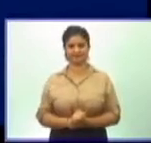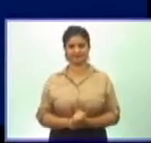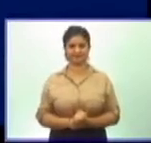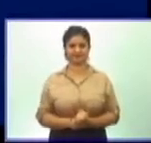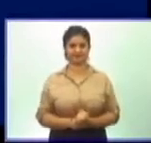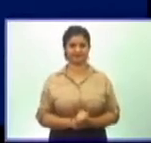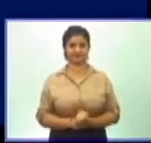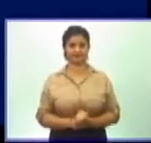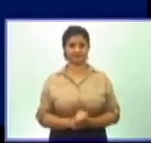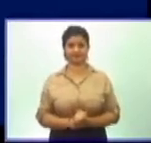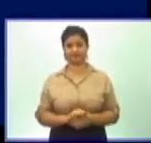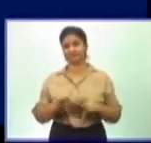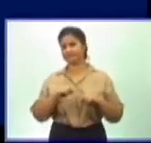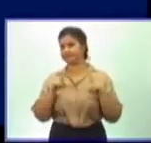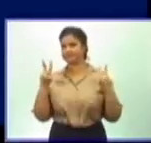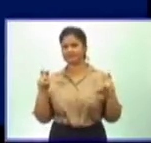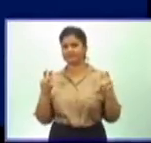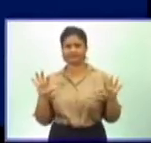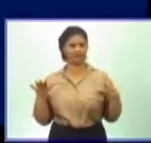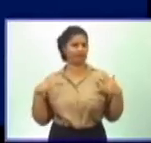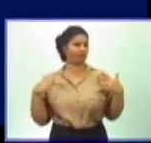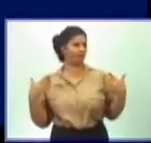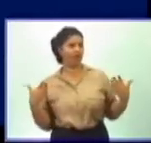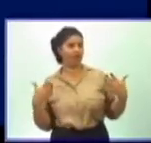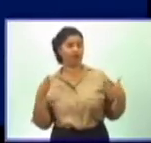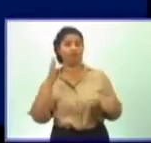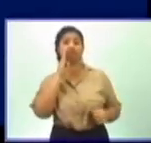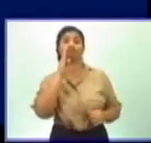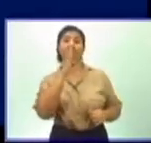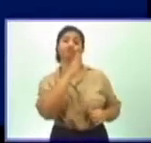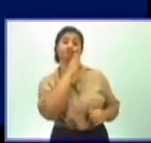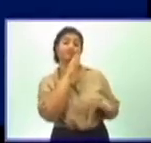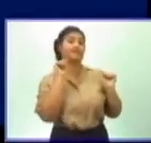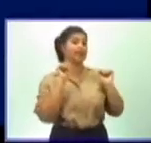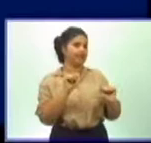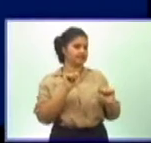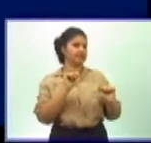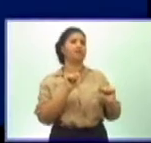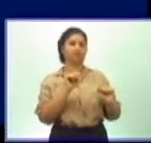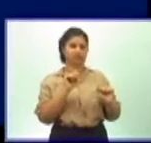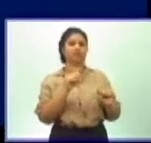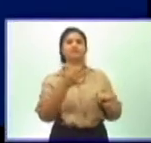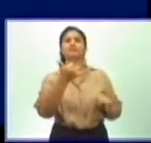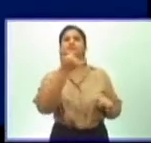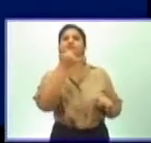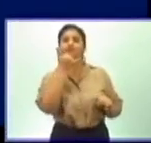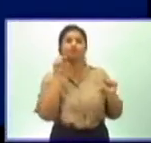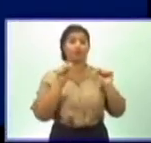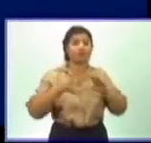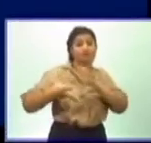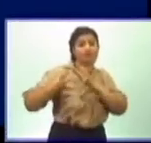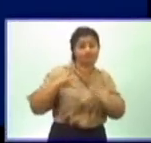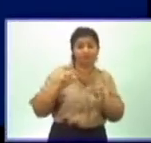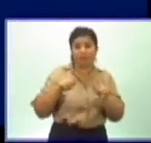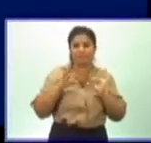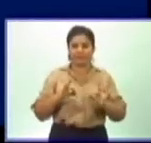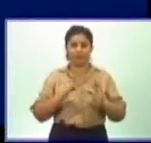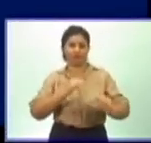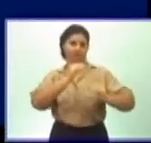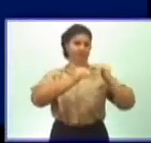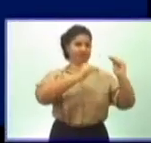El tema de la obra es la hipocresía como medio de ascensión social. Todos